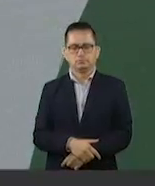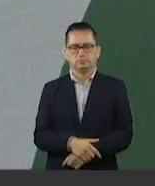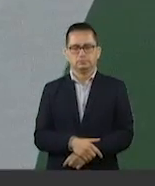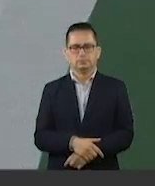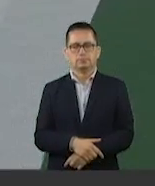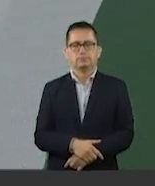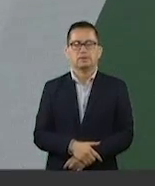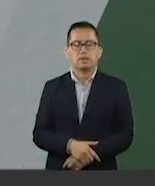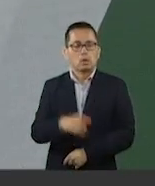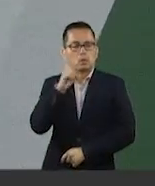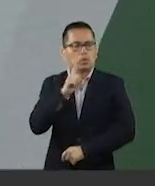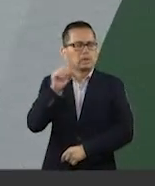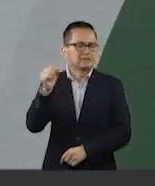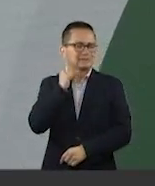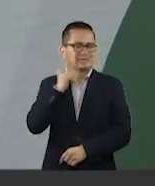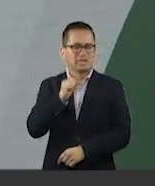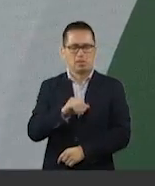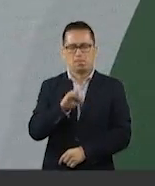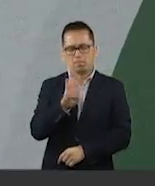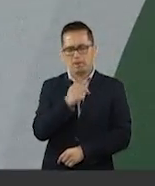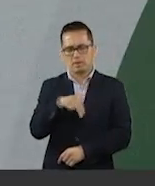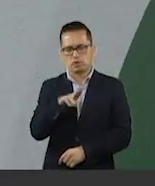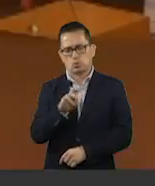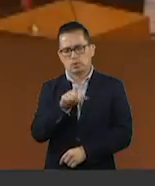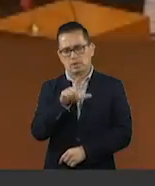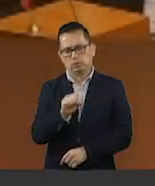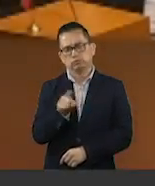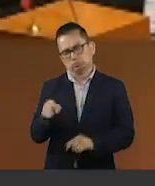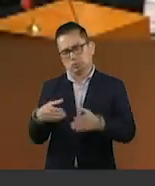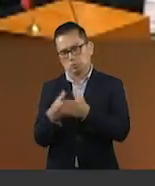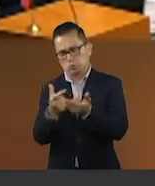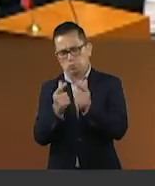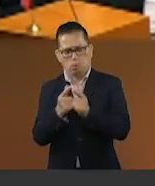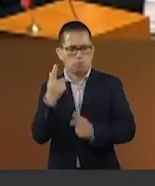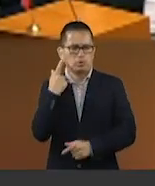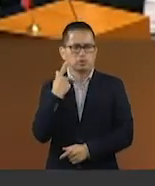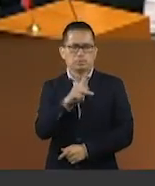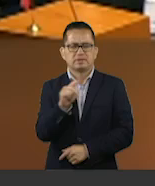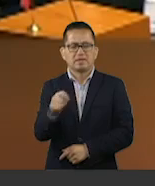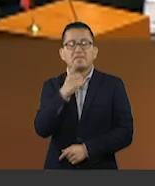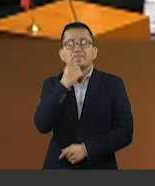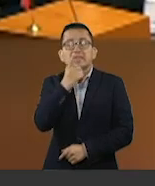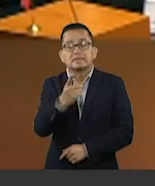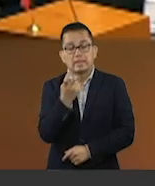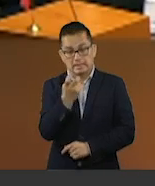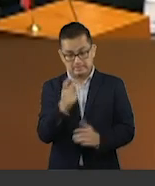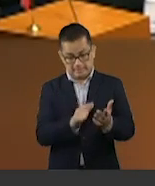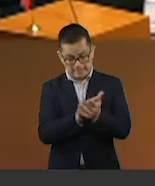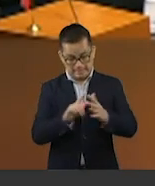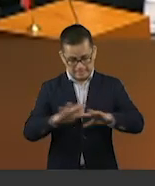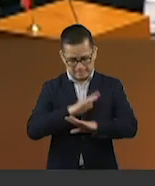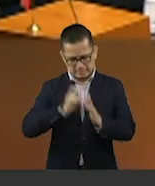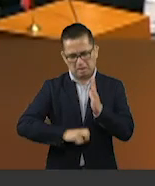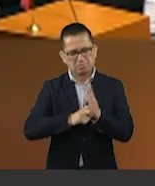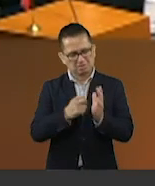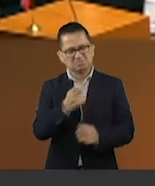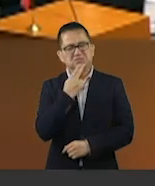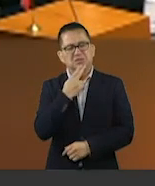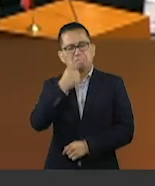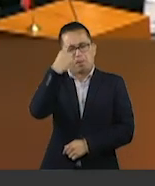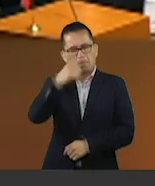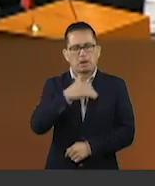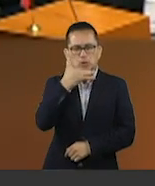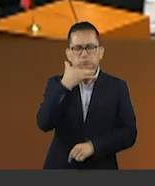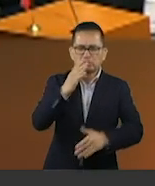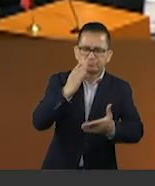La senadora Giovanna Bañuelos del Partido del Trabajo confió en que esta reforma combatirá la corrupción, el nepotismo y la impunidad. Con